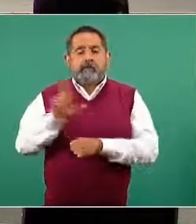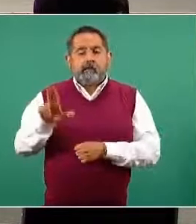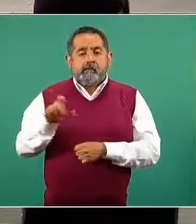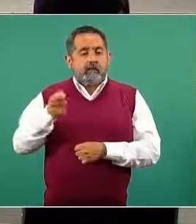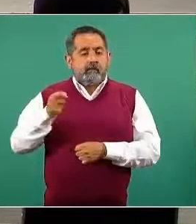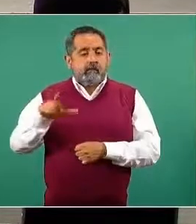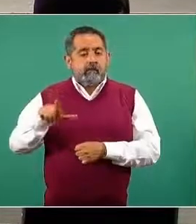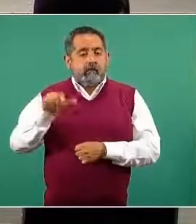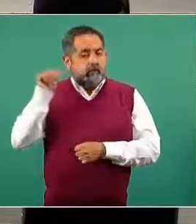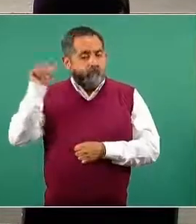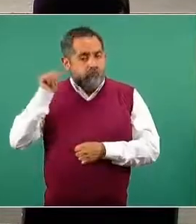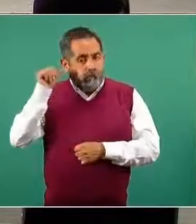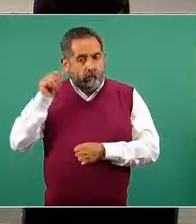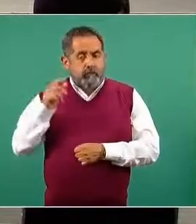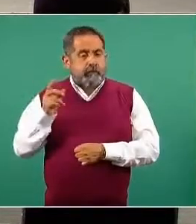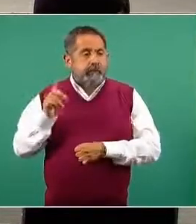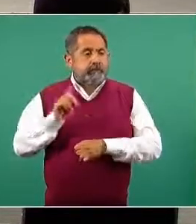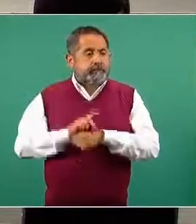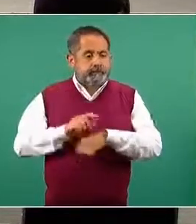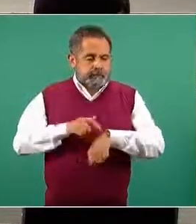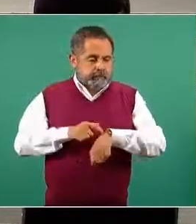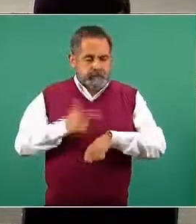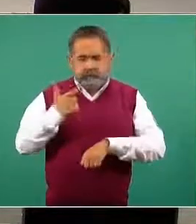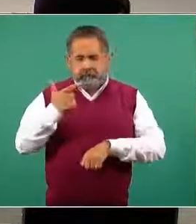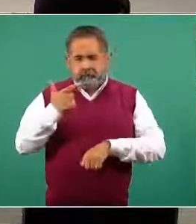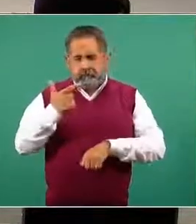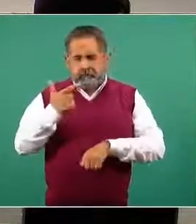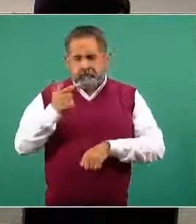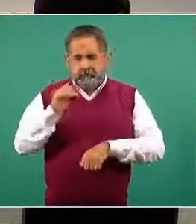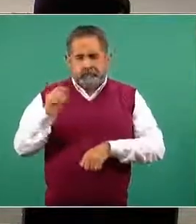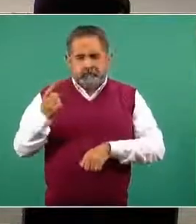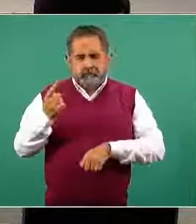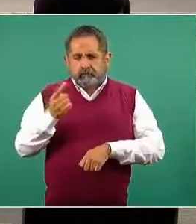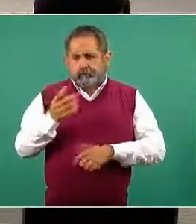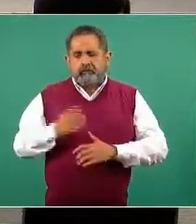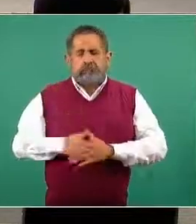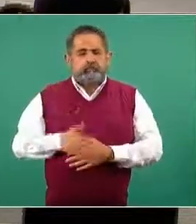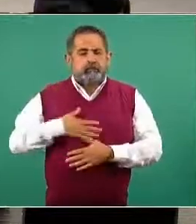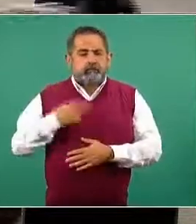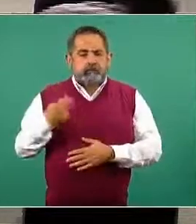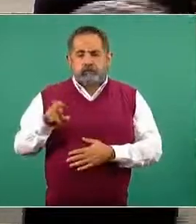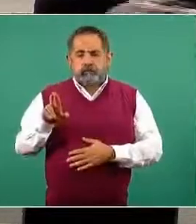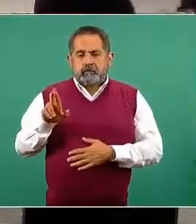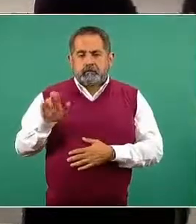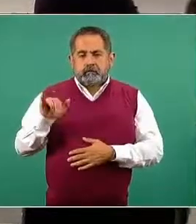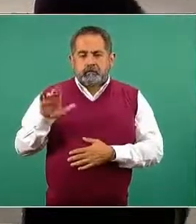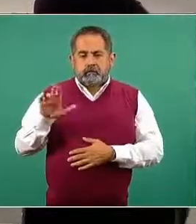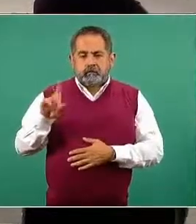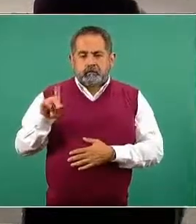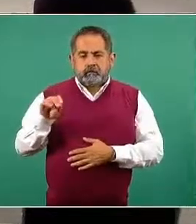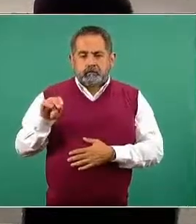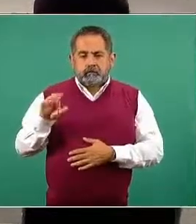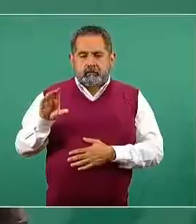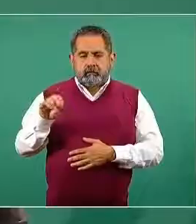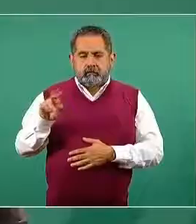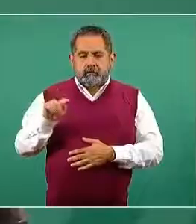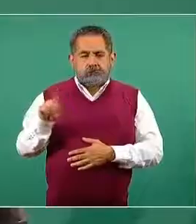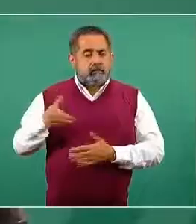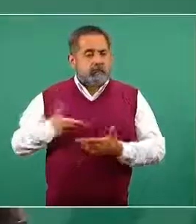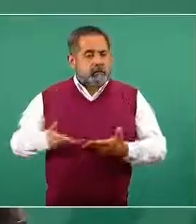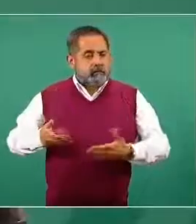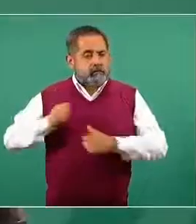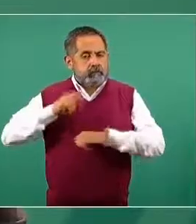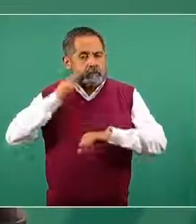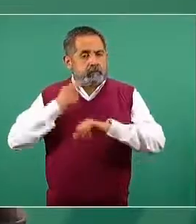27 de abril, son las 19 horas con 1 minuto. Yo soy Ricardo Cortés Alcalá. Actualmente me desempeño